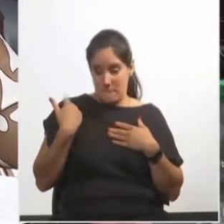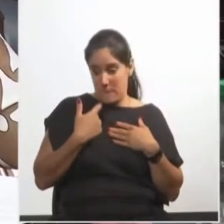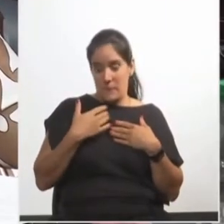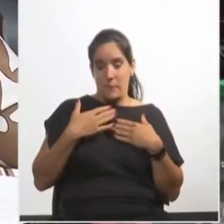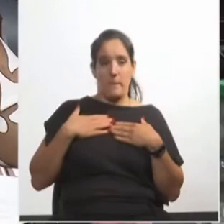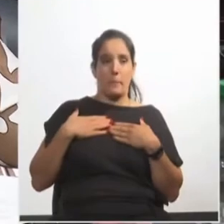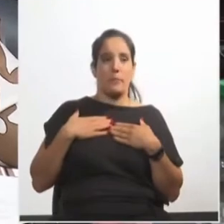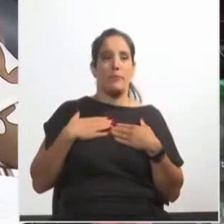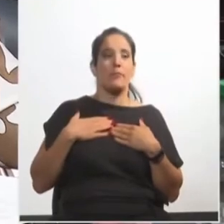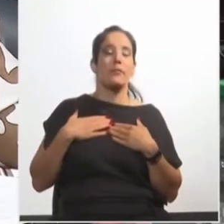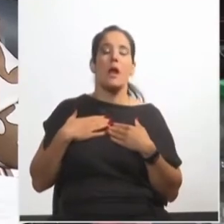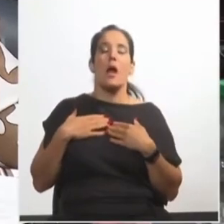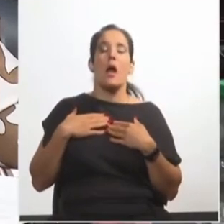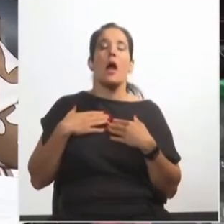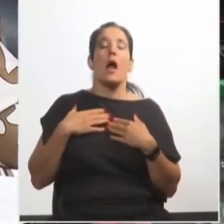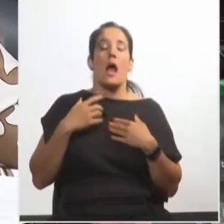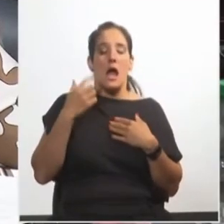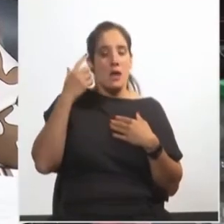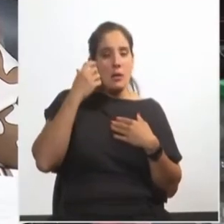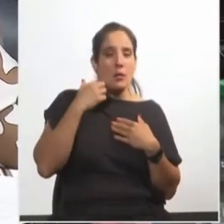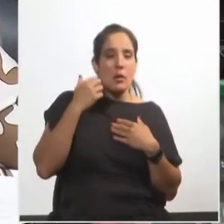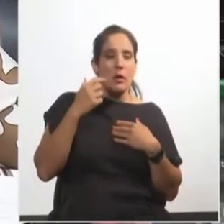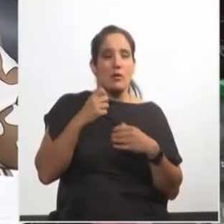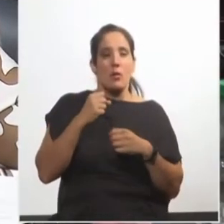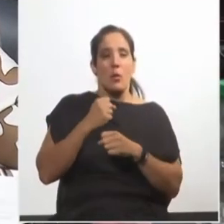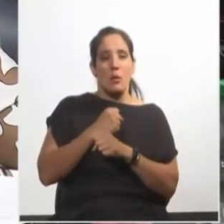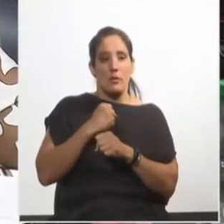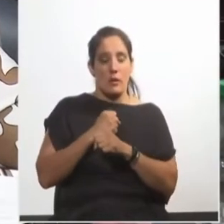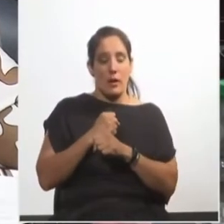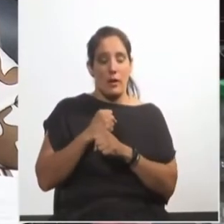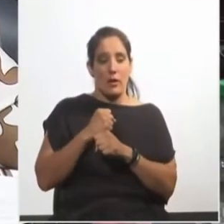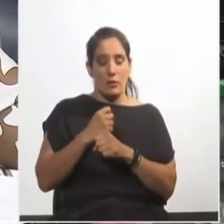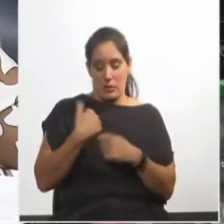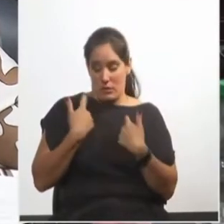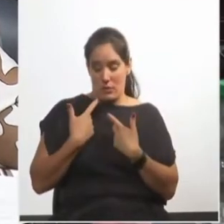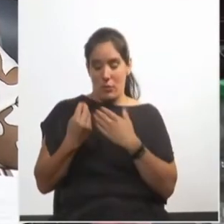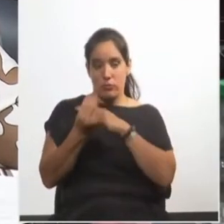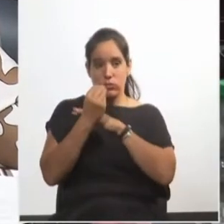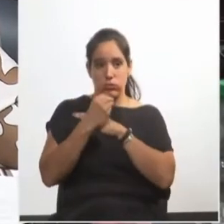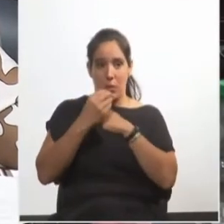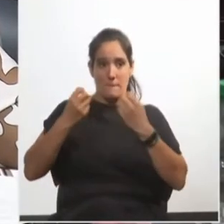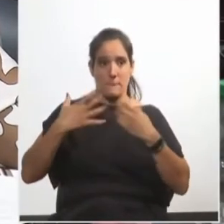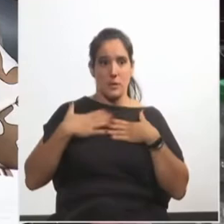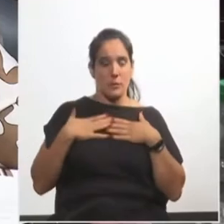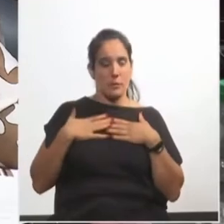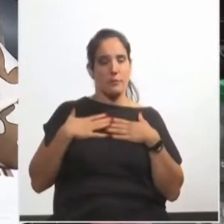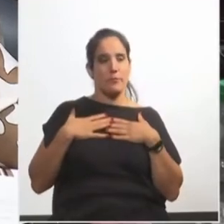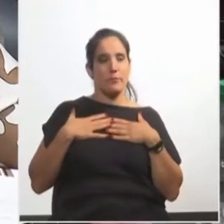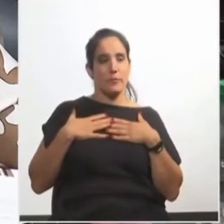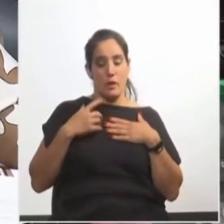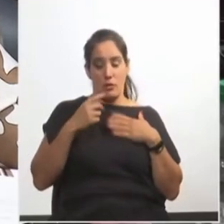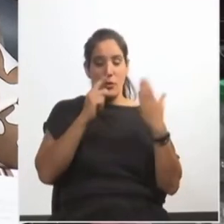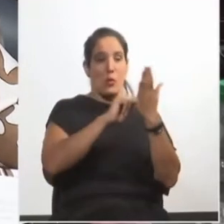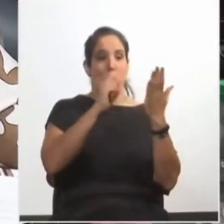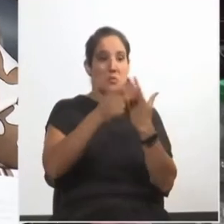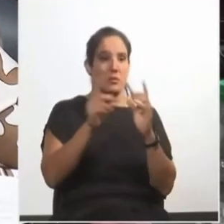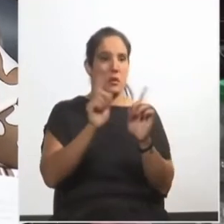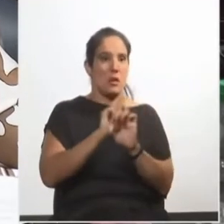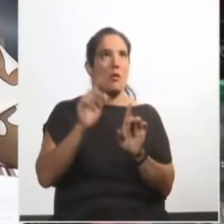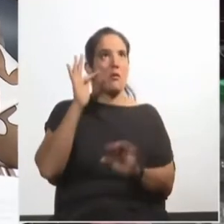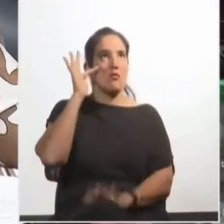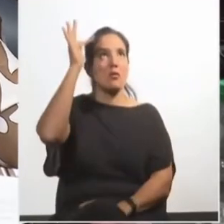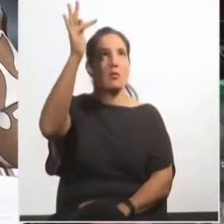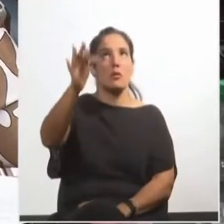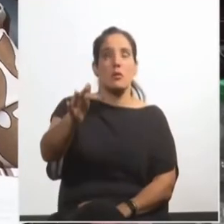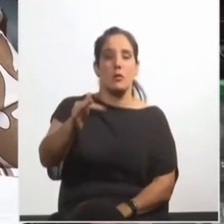omisión, para nuestro gusto, relevante, una de tantas de un proyecto sin visión de